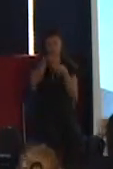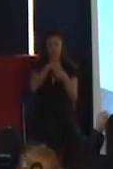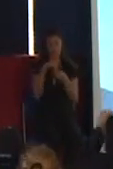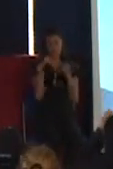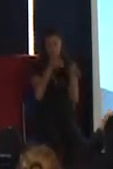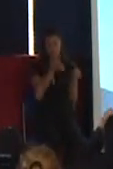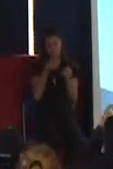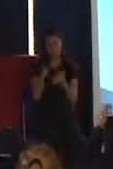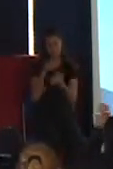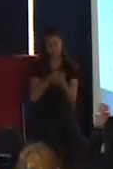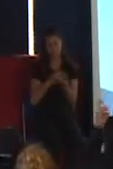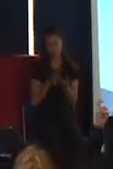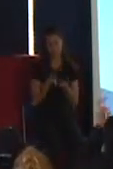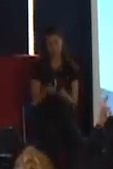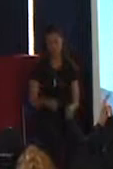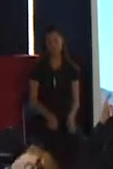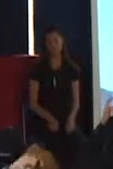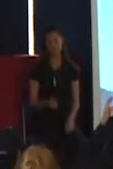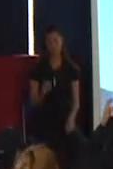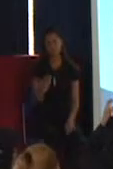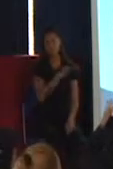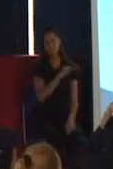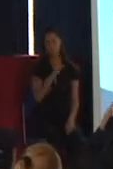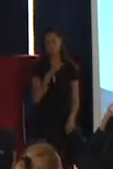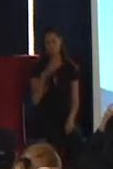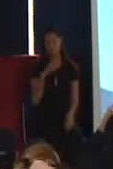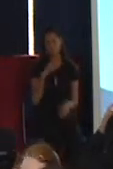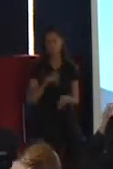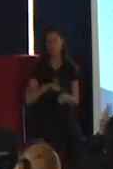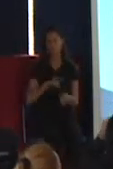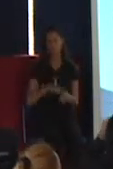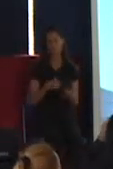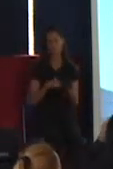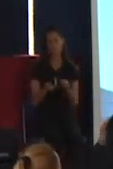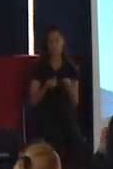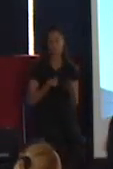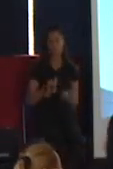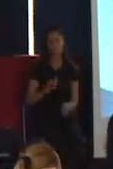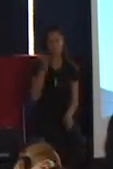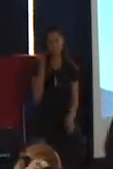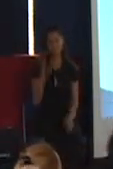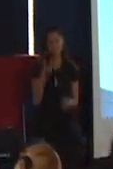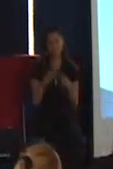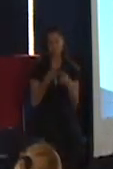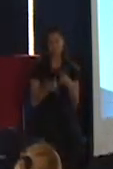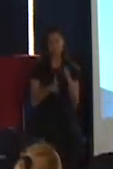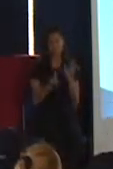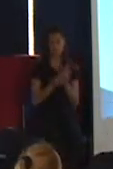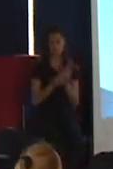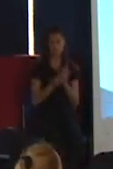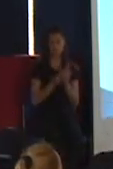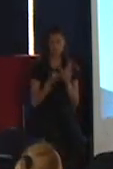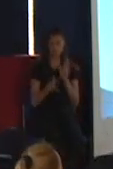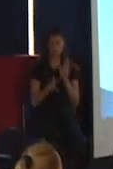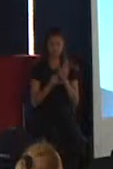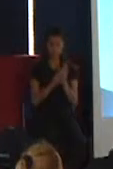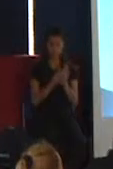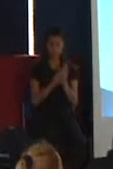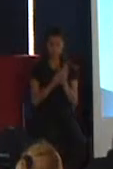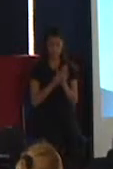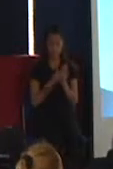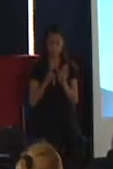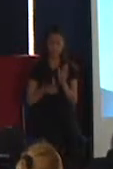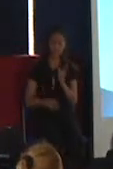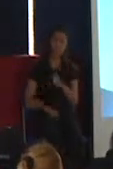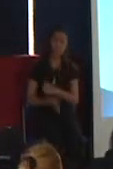lo que se va a manejar. Ellos tienen un tiempo estipulado para manejarlo. De todas maneras, esta ley es una ley que tiene que